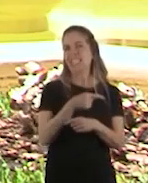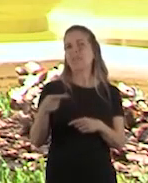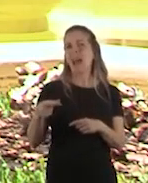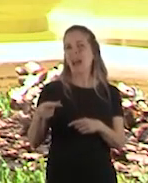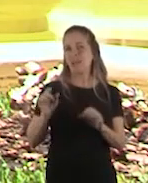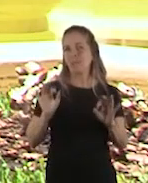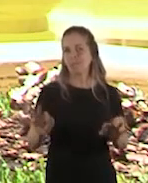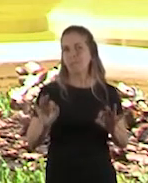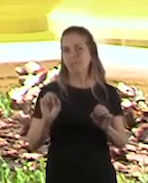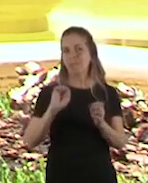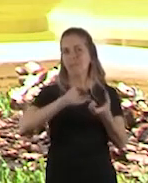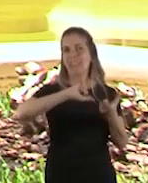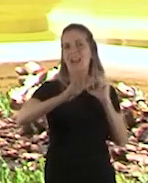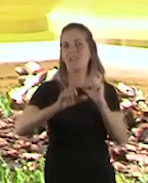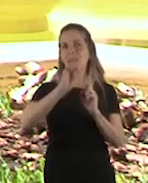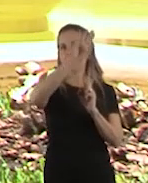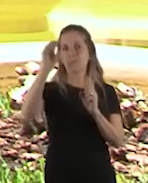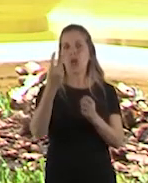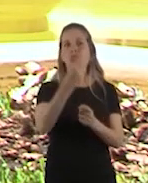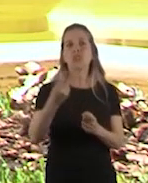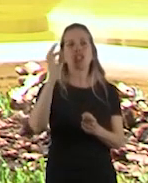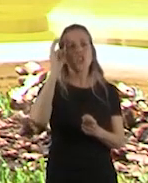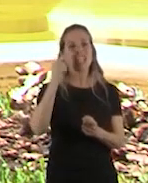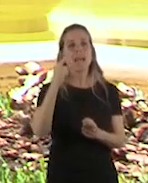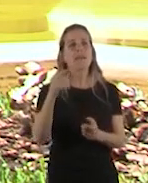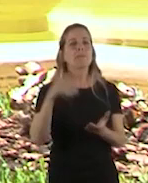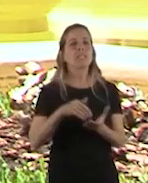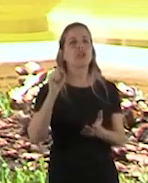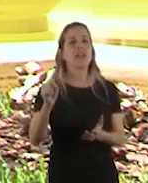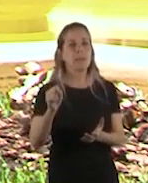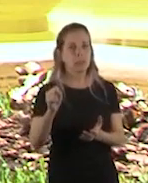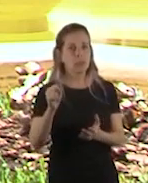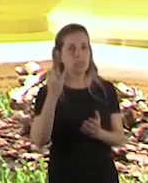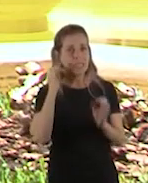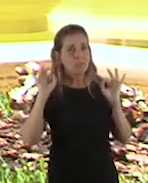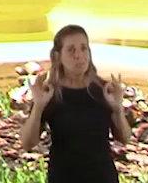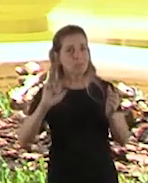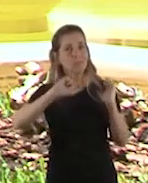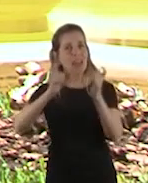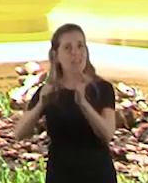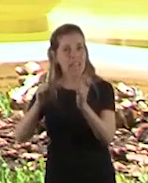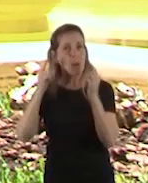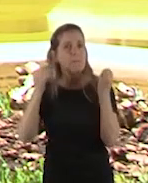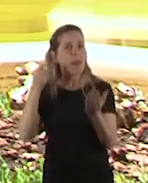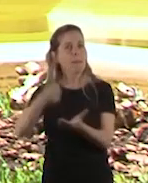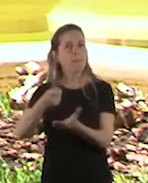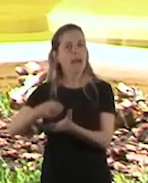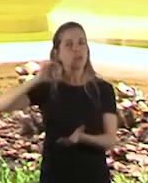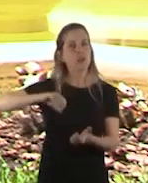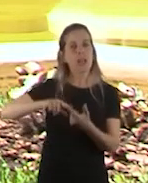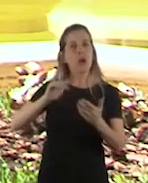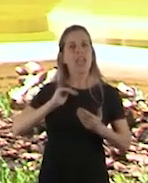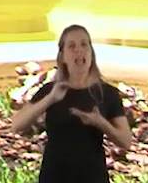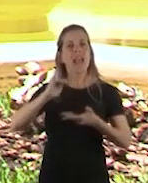transferimos 230 mil millones de pesos a las provincias para que lo destinen al pago de sueldos y